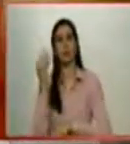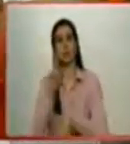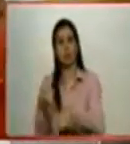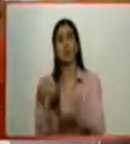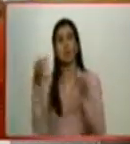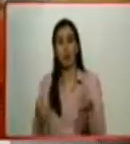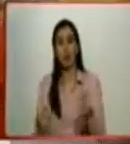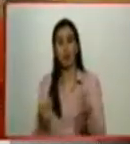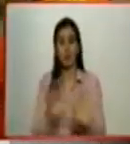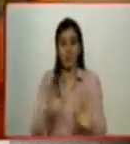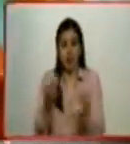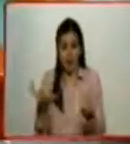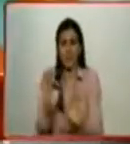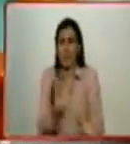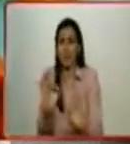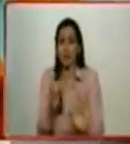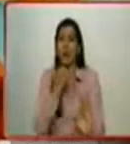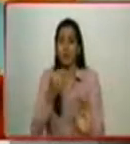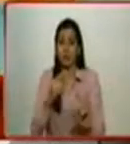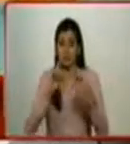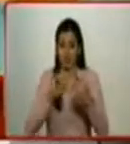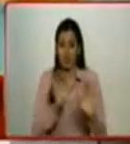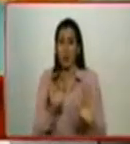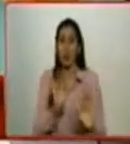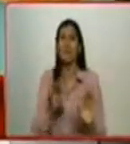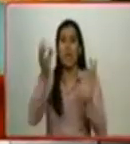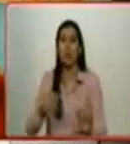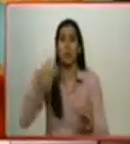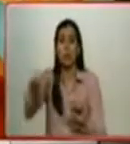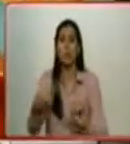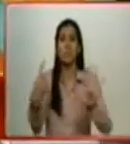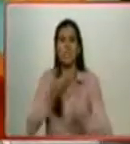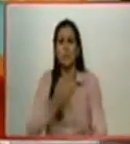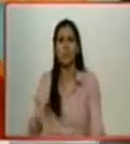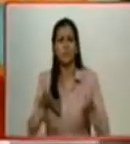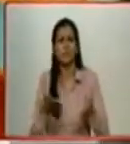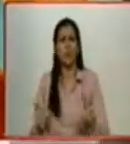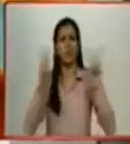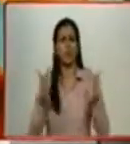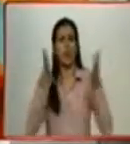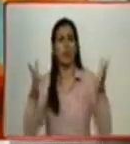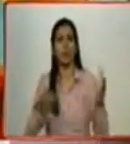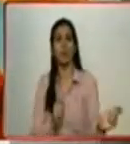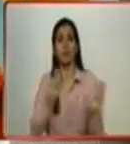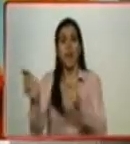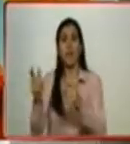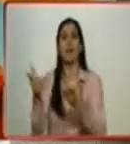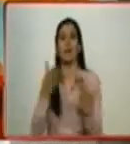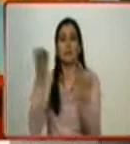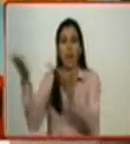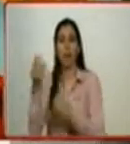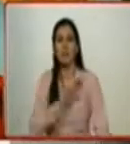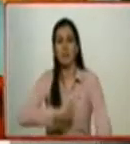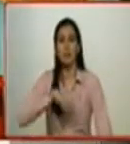seguros que este es el preludio de la gran victoria que vamos a obtener el 6 de diciembre para darle al presidente Nicolás Maduro una Asamblea Nacional que